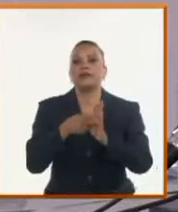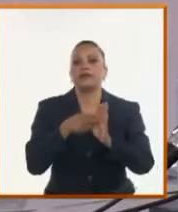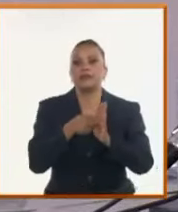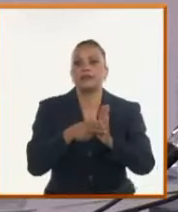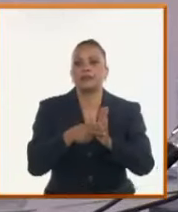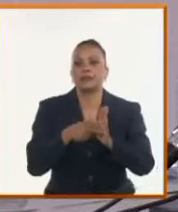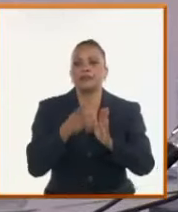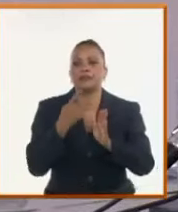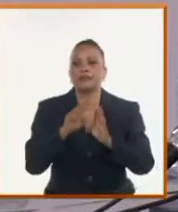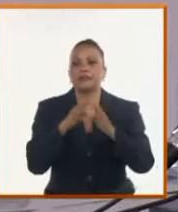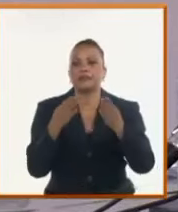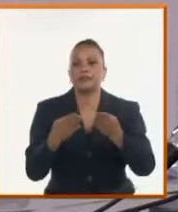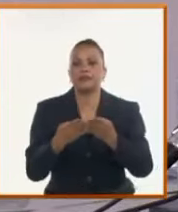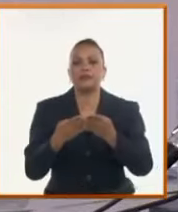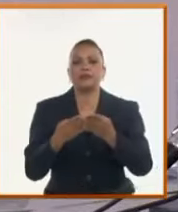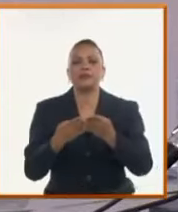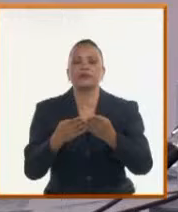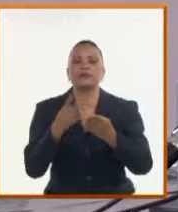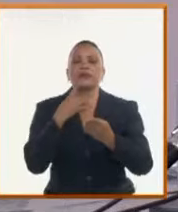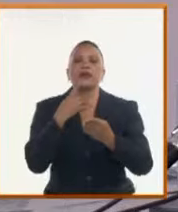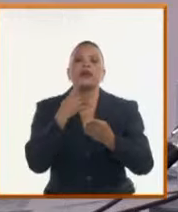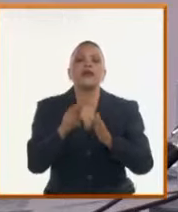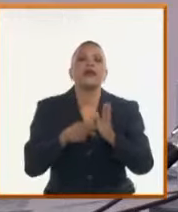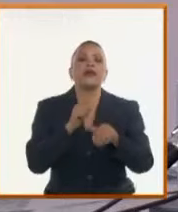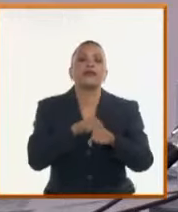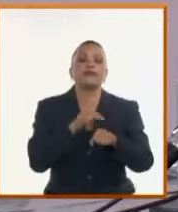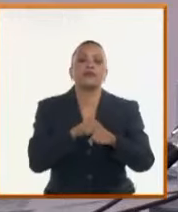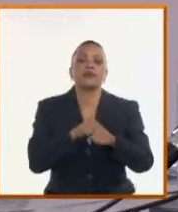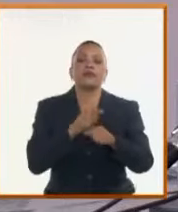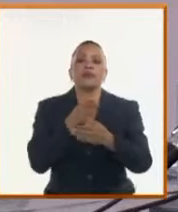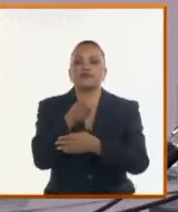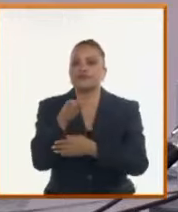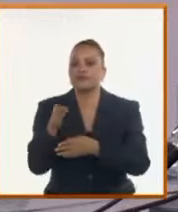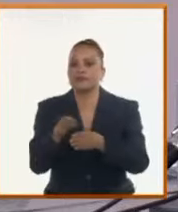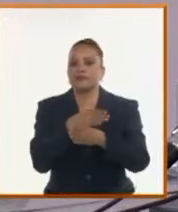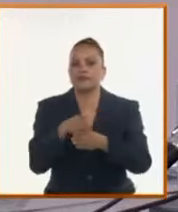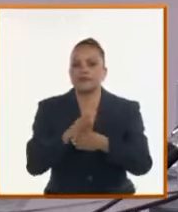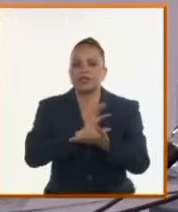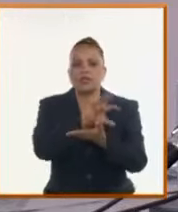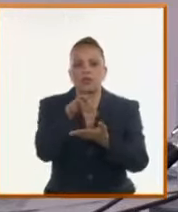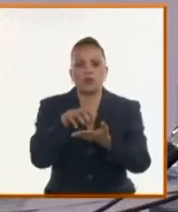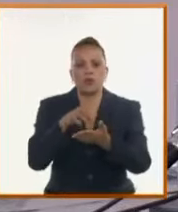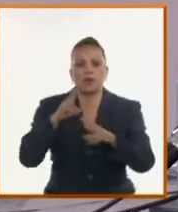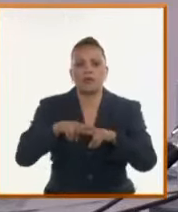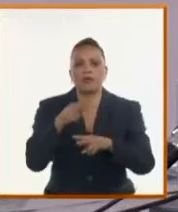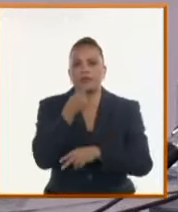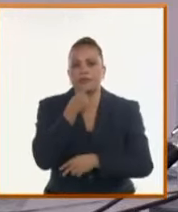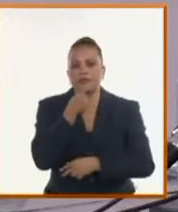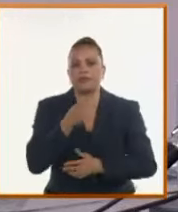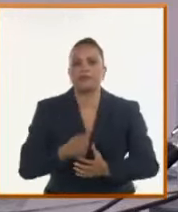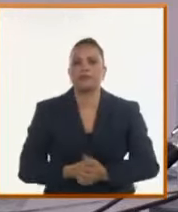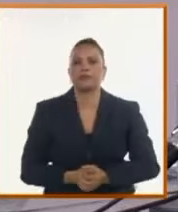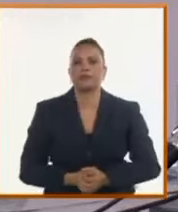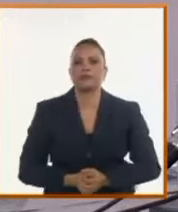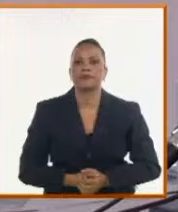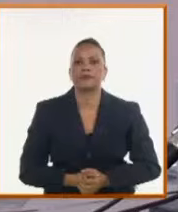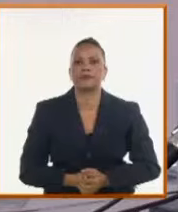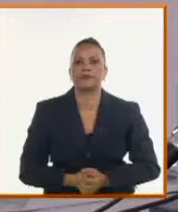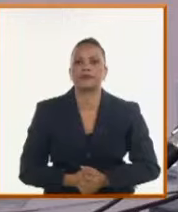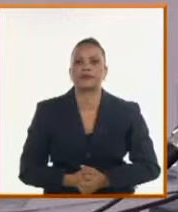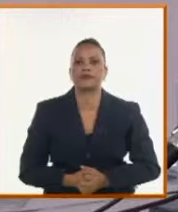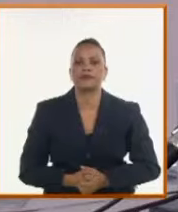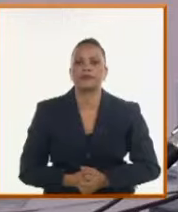hasta Santiago de Las Vegas deberían ponerse trenes para destinos diferentes des la estación central en lavana vieja hasta guanabo desde Tulipán hasta